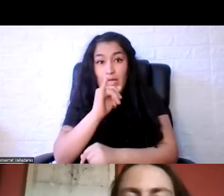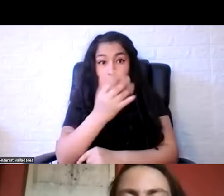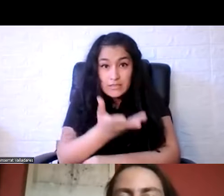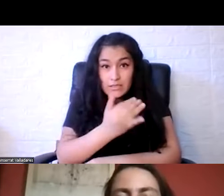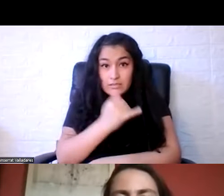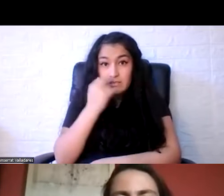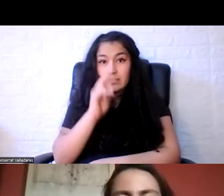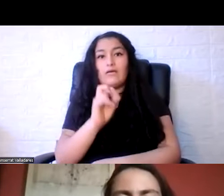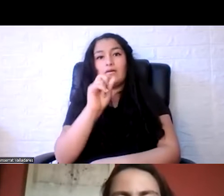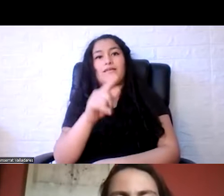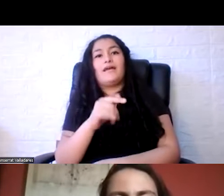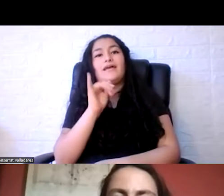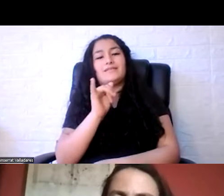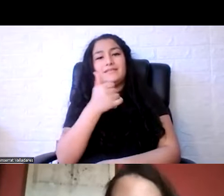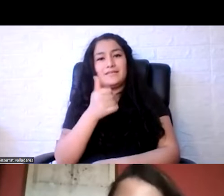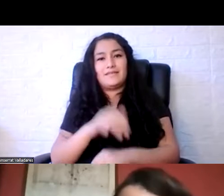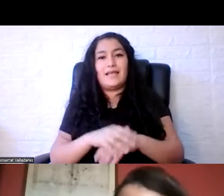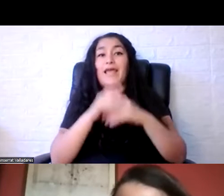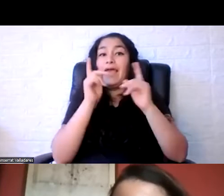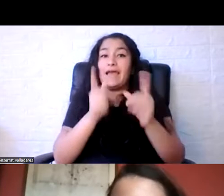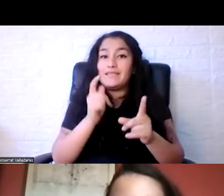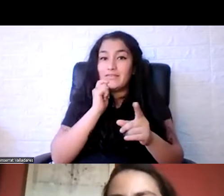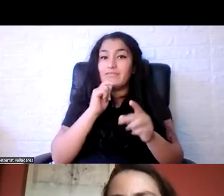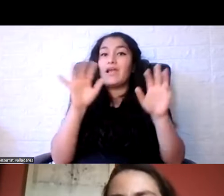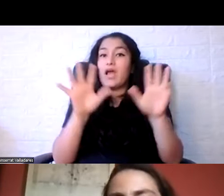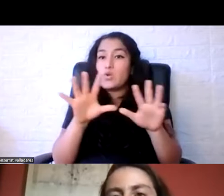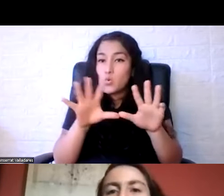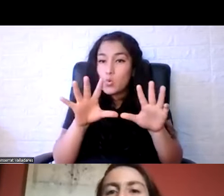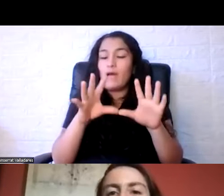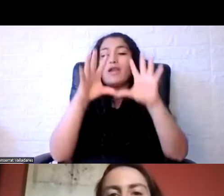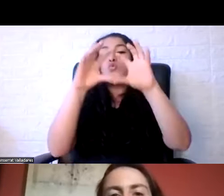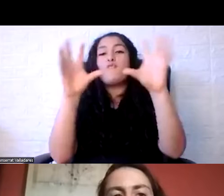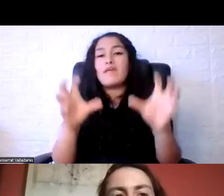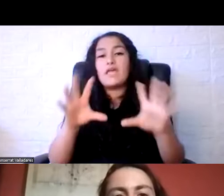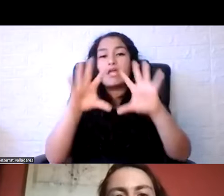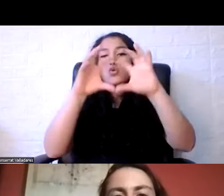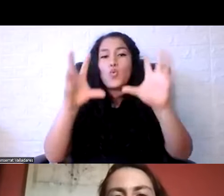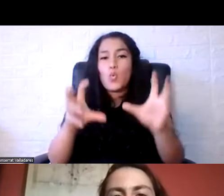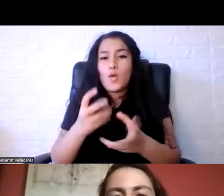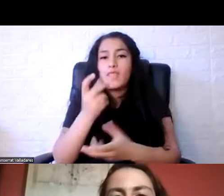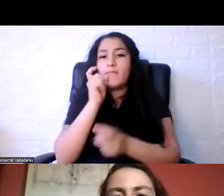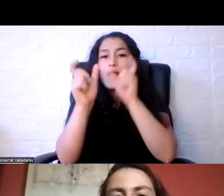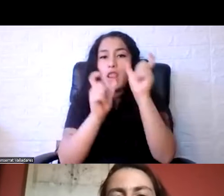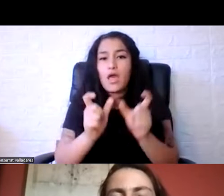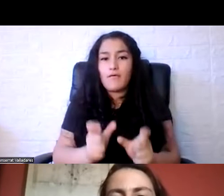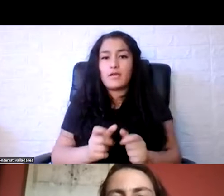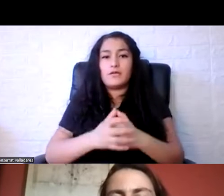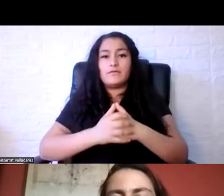Sí, gracias. Entonces están las nubes de palabras. Voy a ir avanzando para no demorarme tanto.